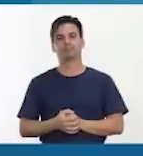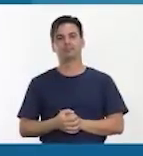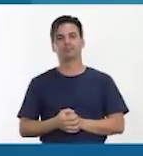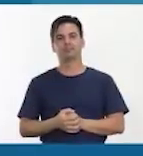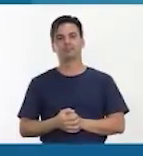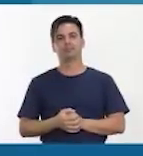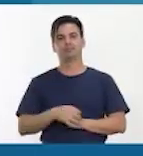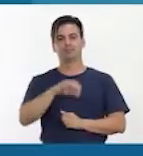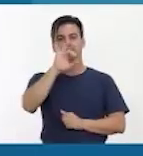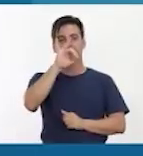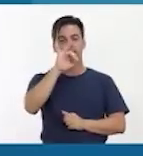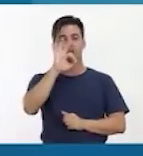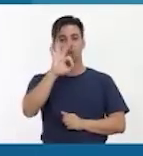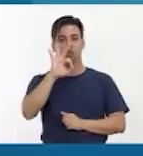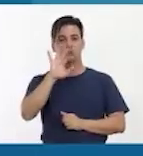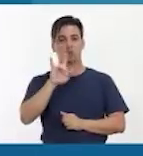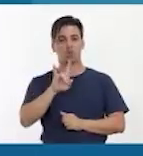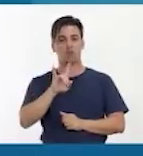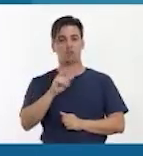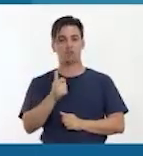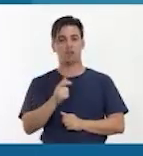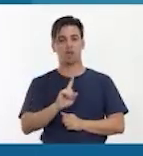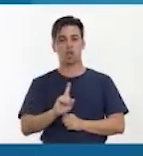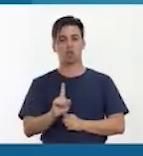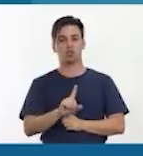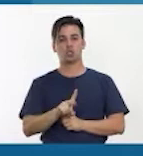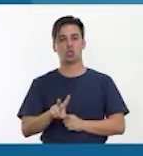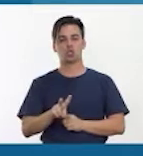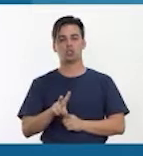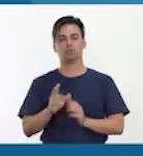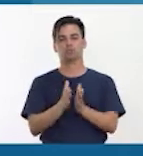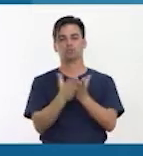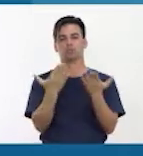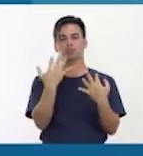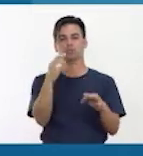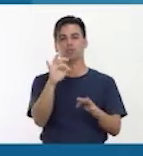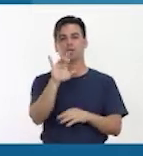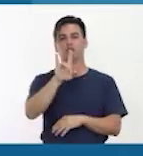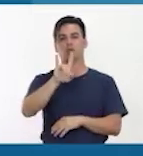7, 8, 9, 10, 11 y 12 de la página 94.